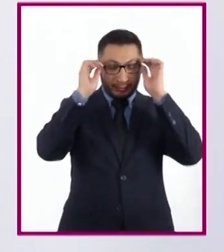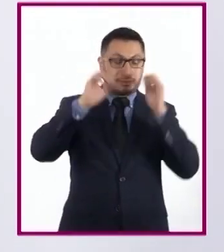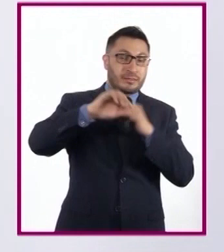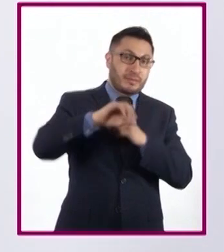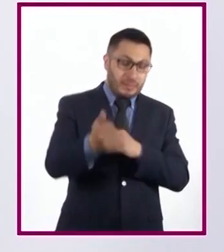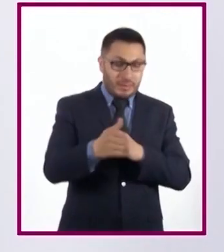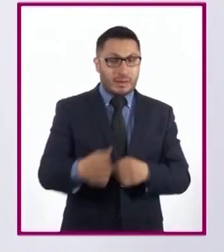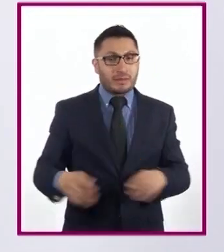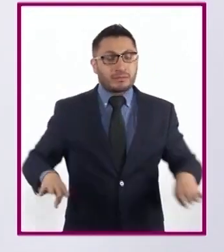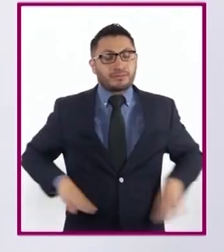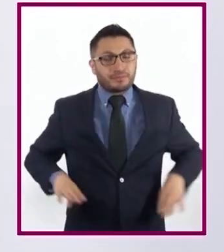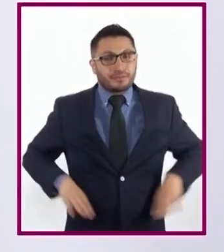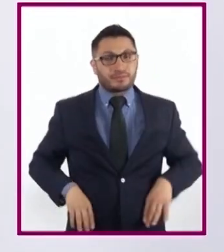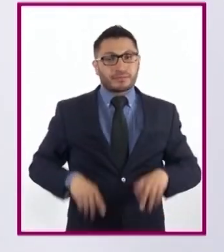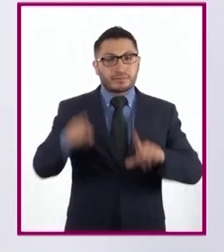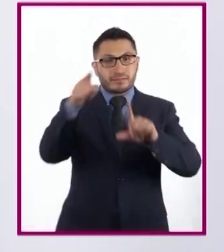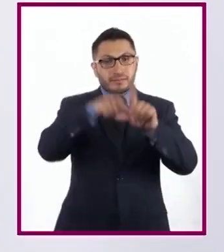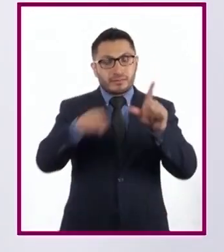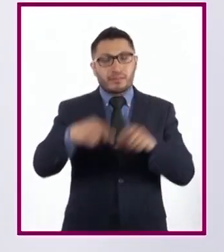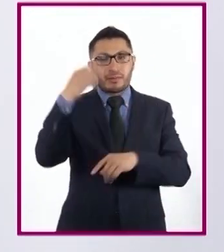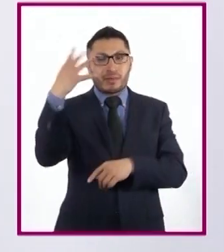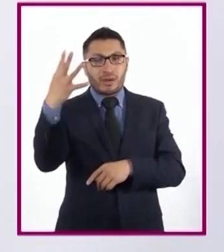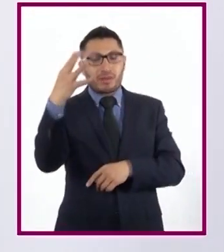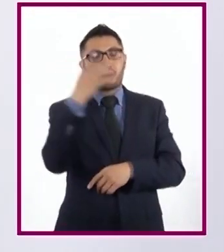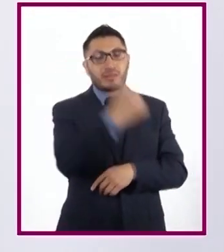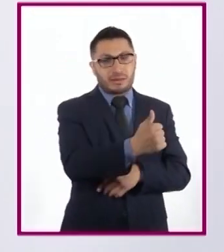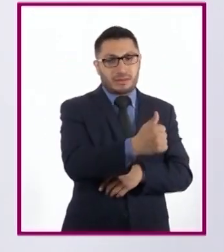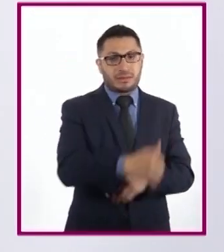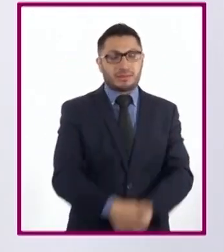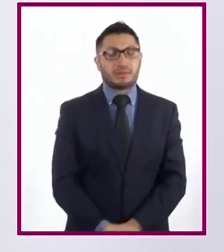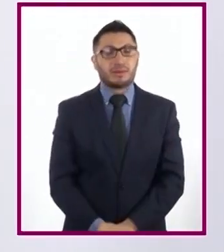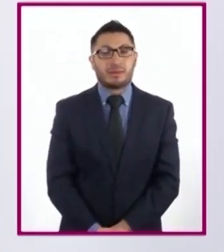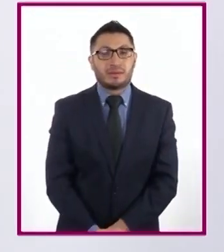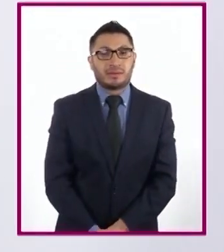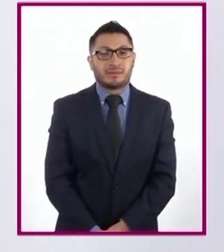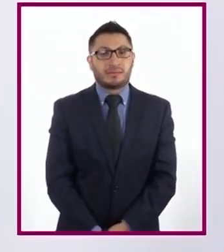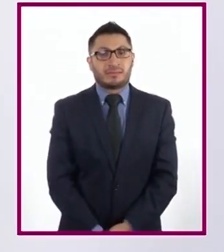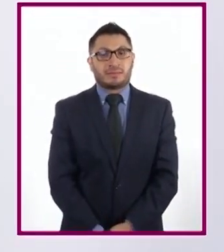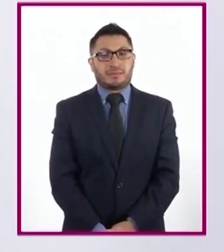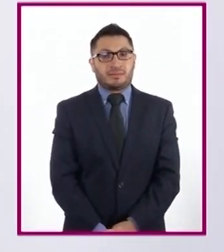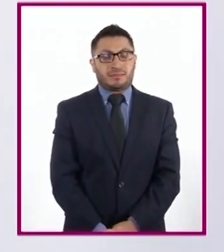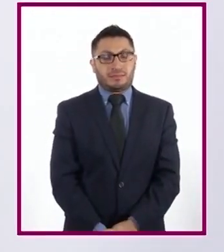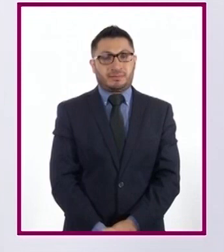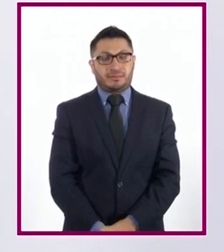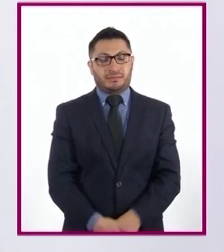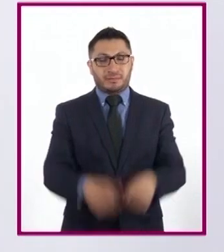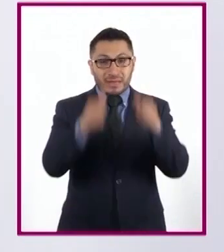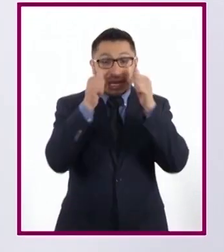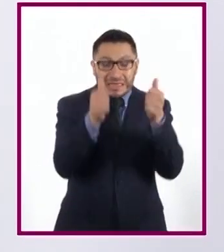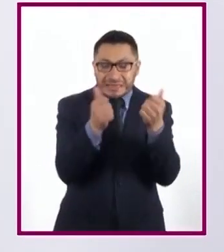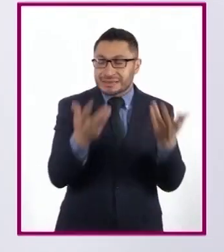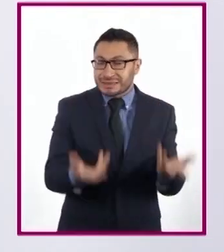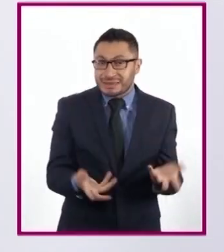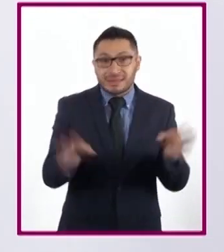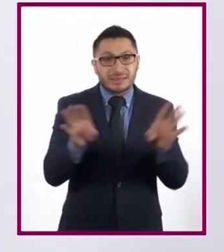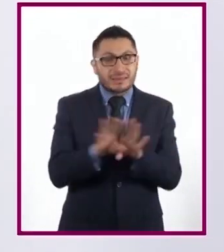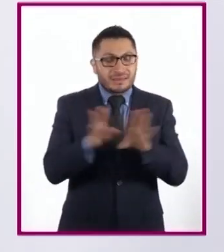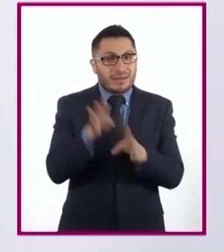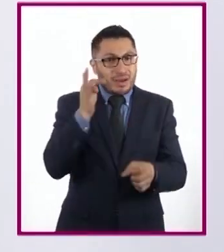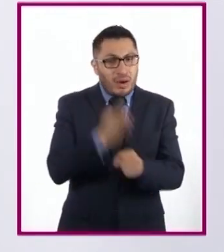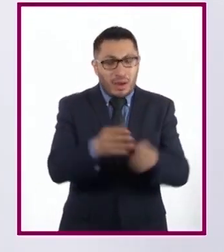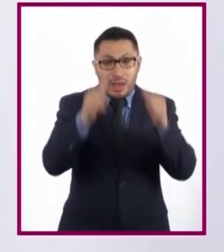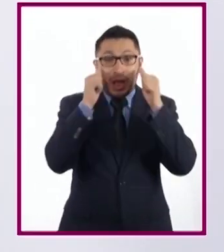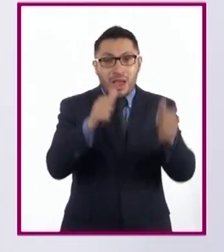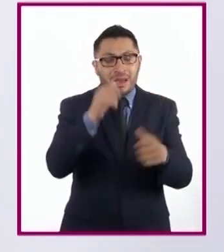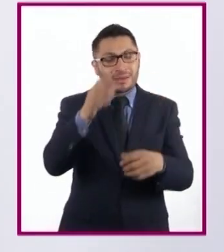segunda pareja son los ángulos 4 y 6. Y si observan detenidamente, se pueden dar cuenta de